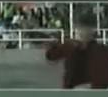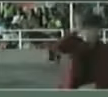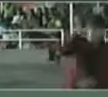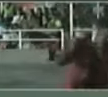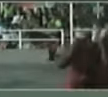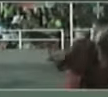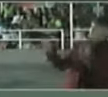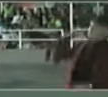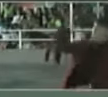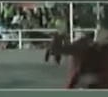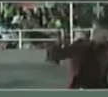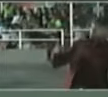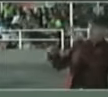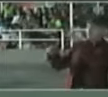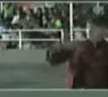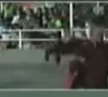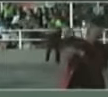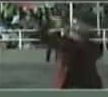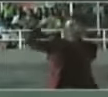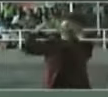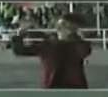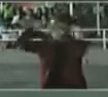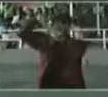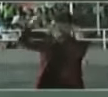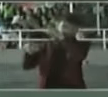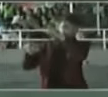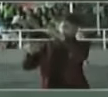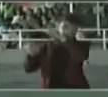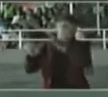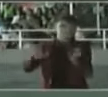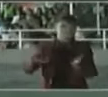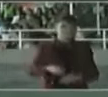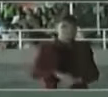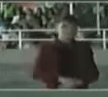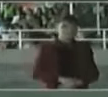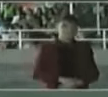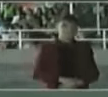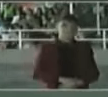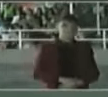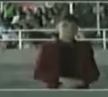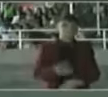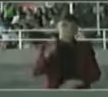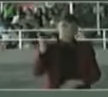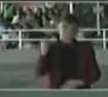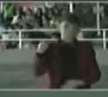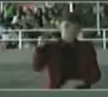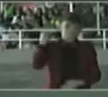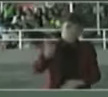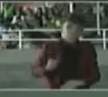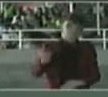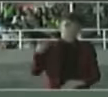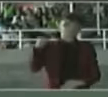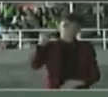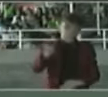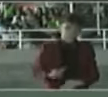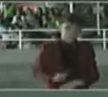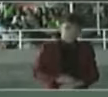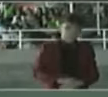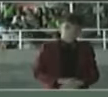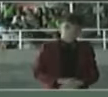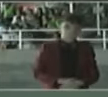apedreado. La historia se ha repetido más de una y otra vez. Nuestro